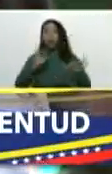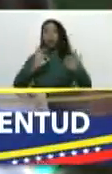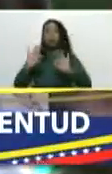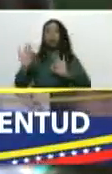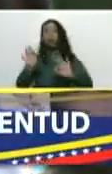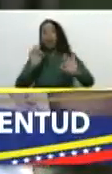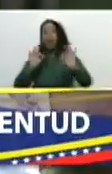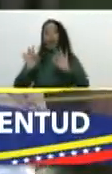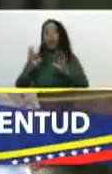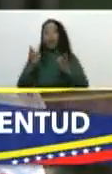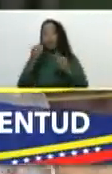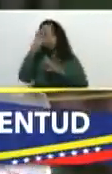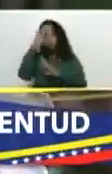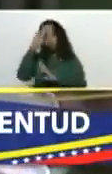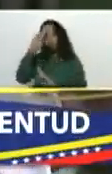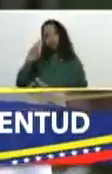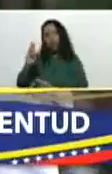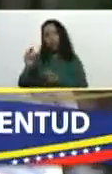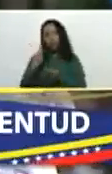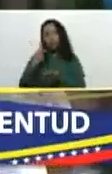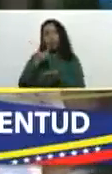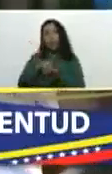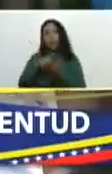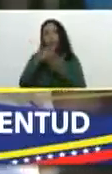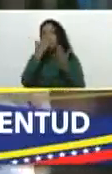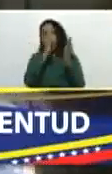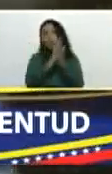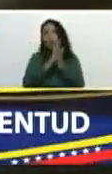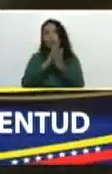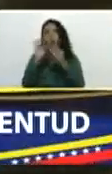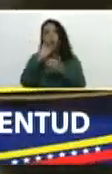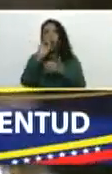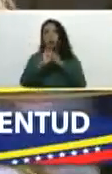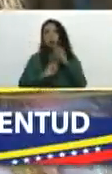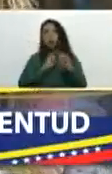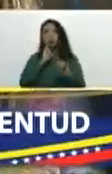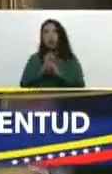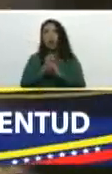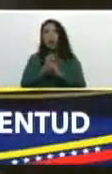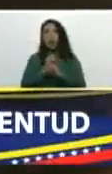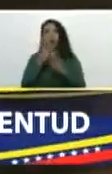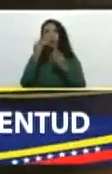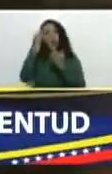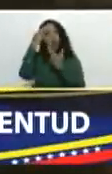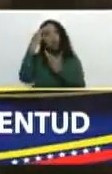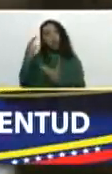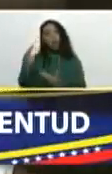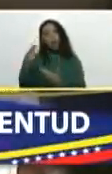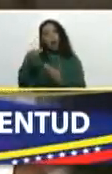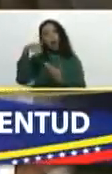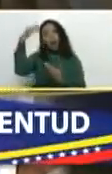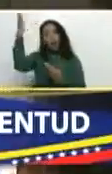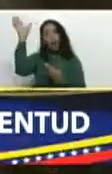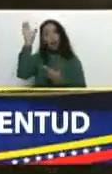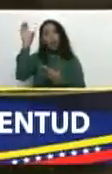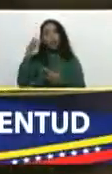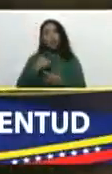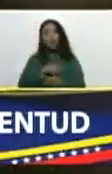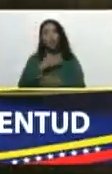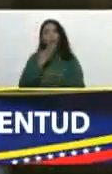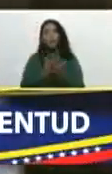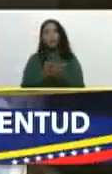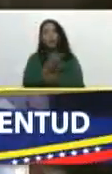es muy respetado cuando pisa fronteras o cuando está internacionalmente, es muy respetado afuera del país. Entonces nosotros le